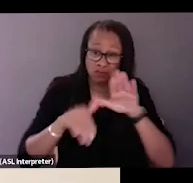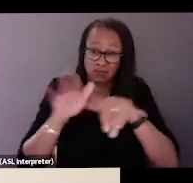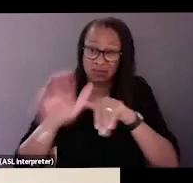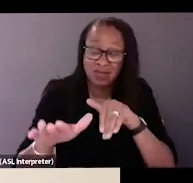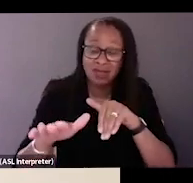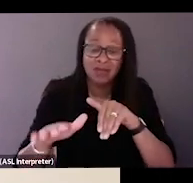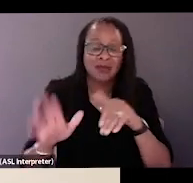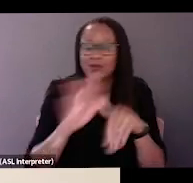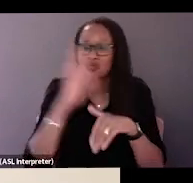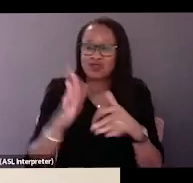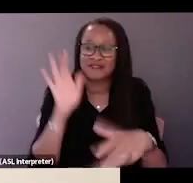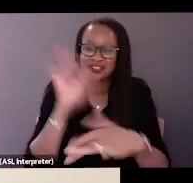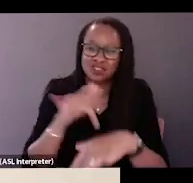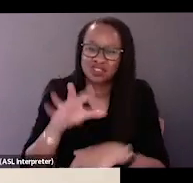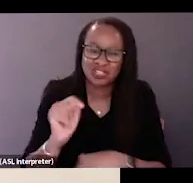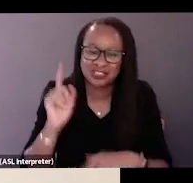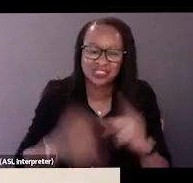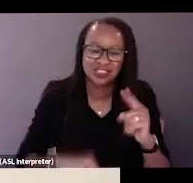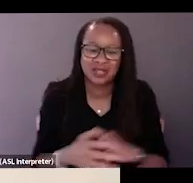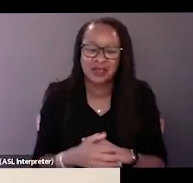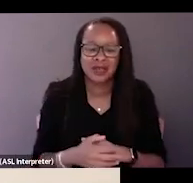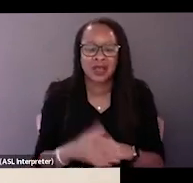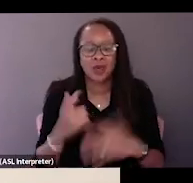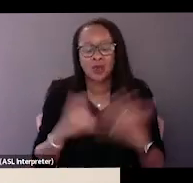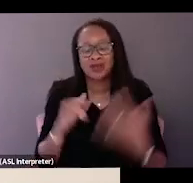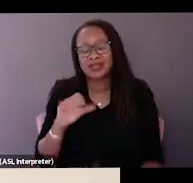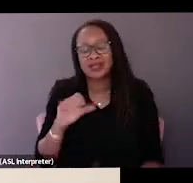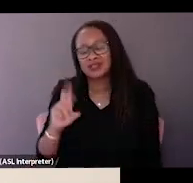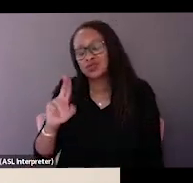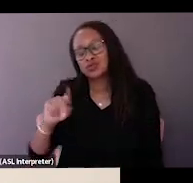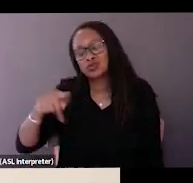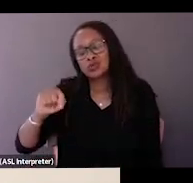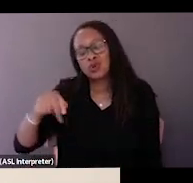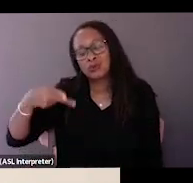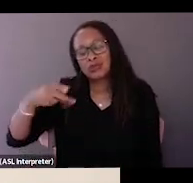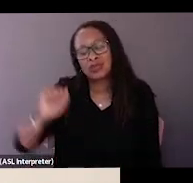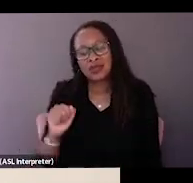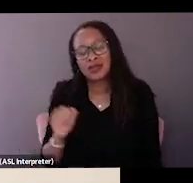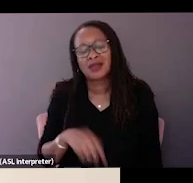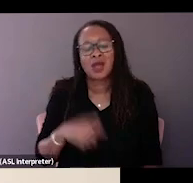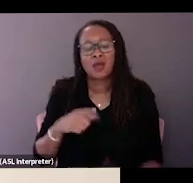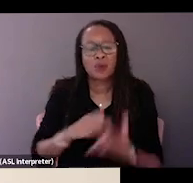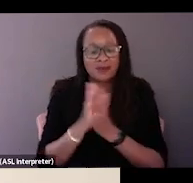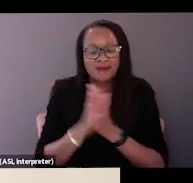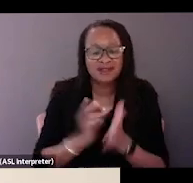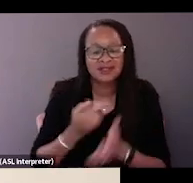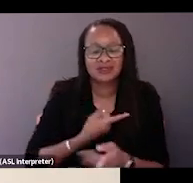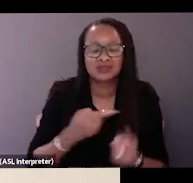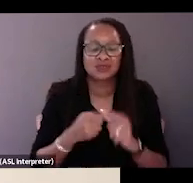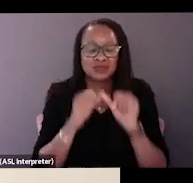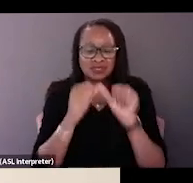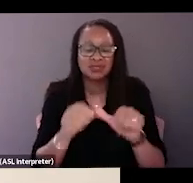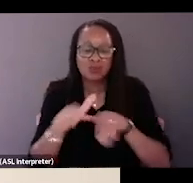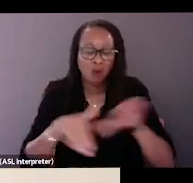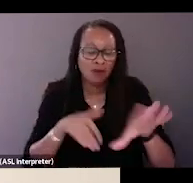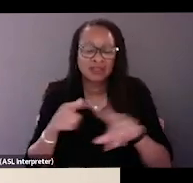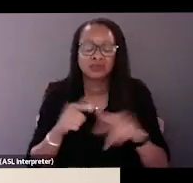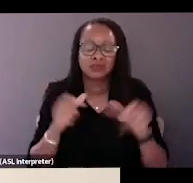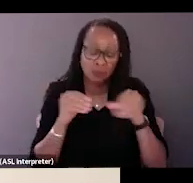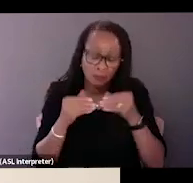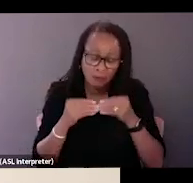avanzar. Y yo sentía esto con Mafifa, con los sonidos, con todo esto